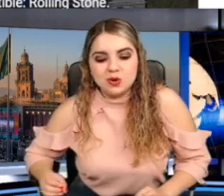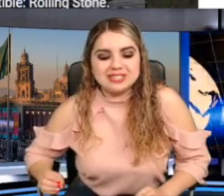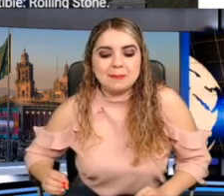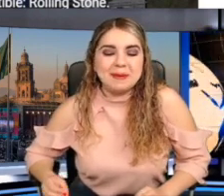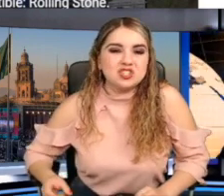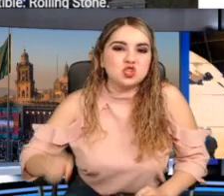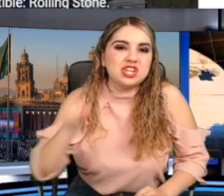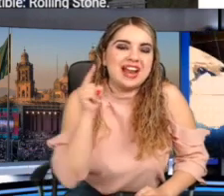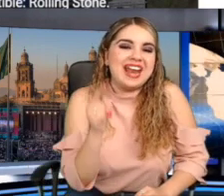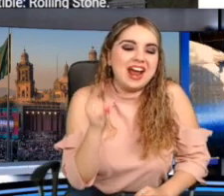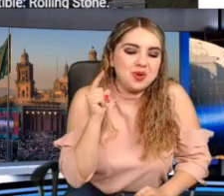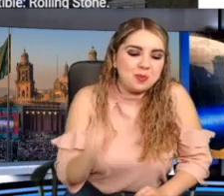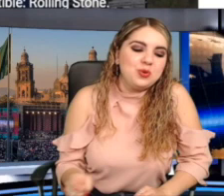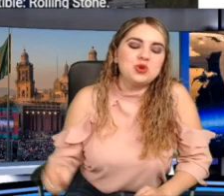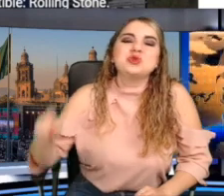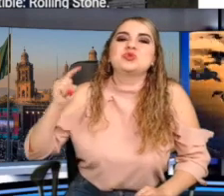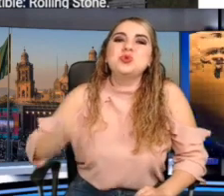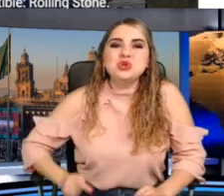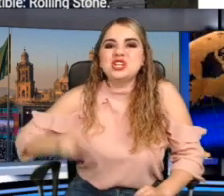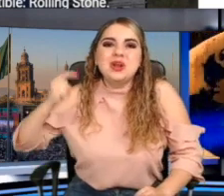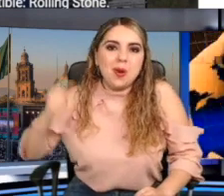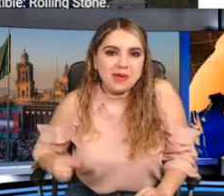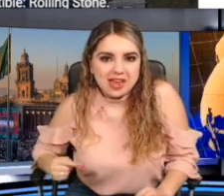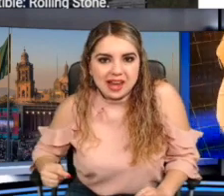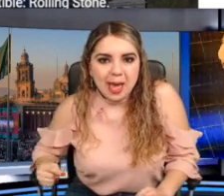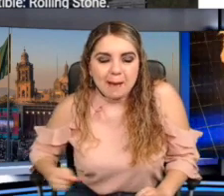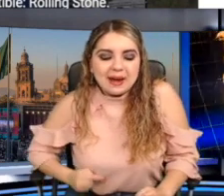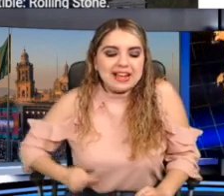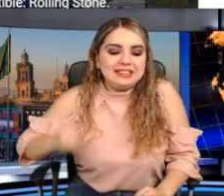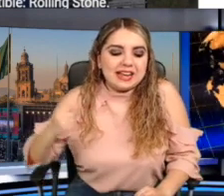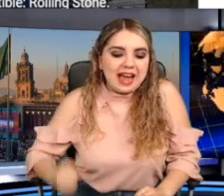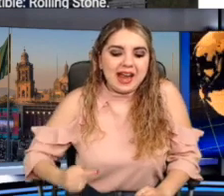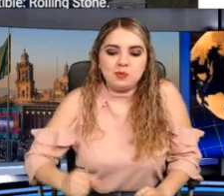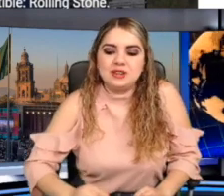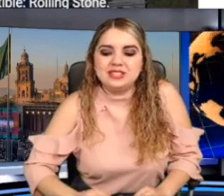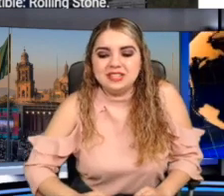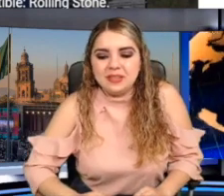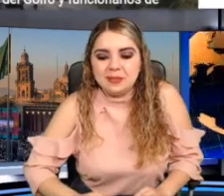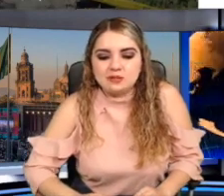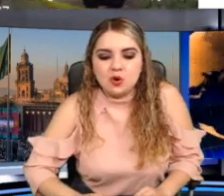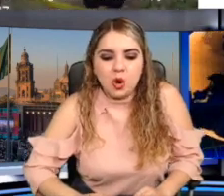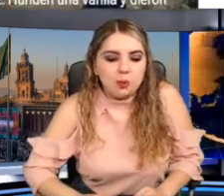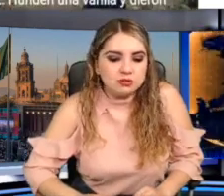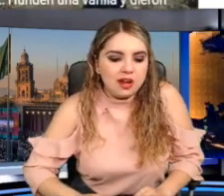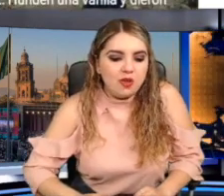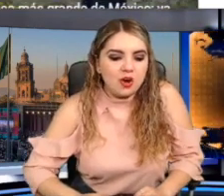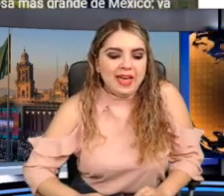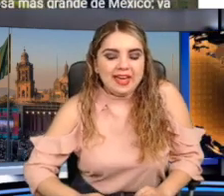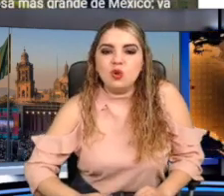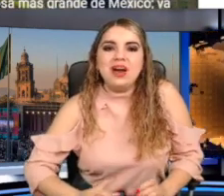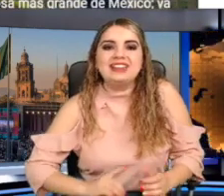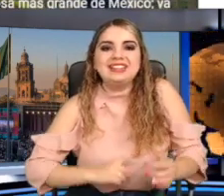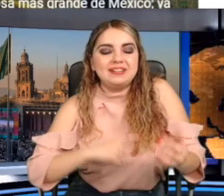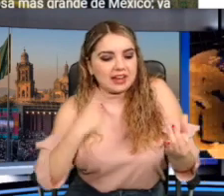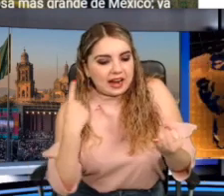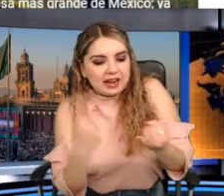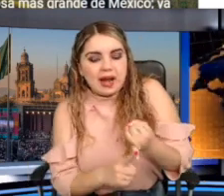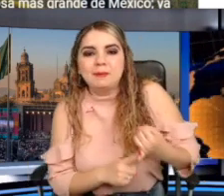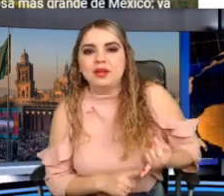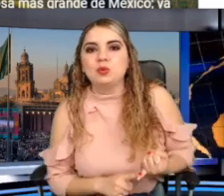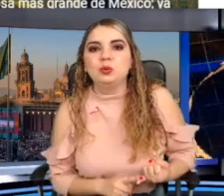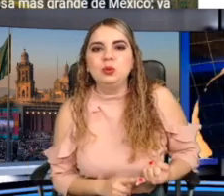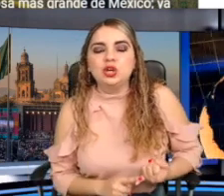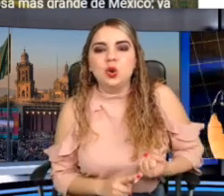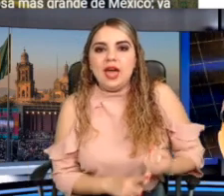4 millones de pesos del erario público, escúchenlo bien, para atacar al presidente Andrés Manuel López Obrador. En lugar de trabajar